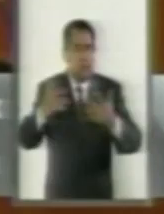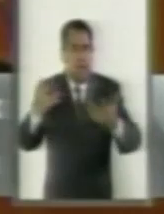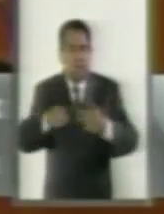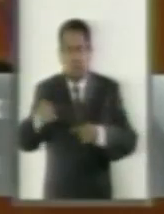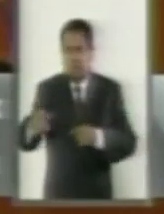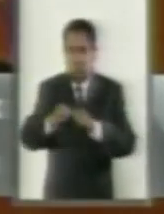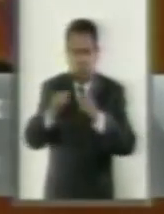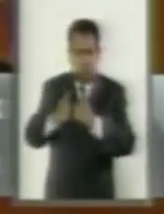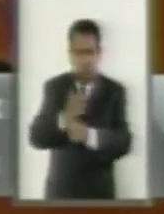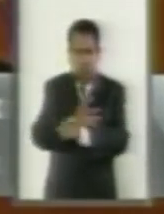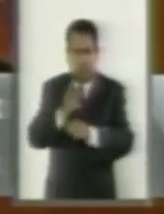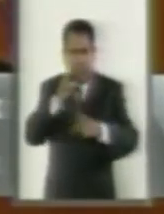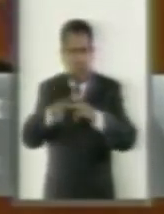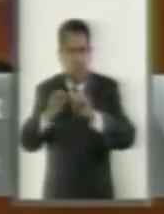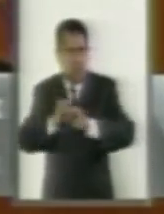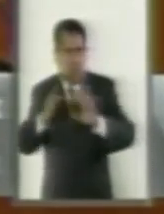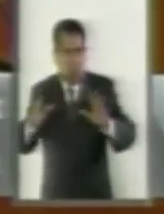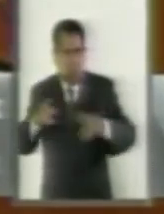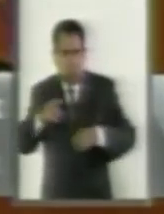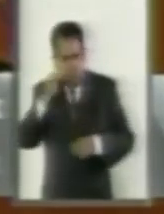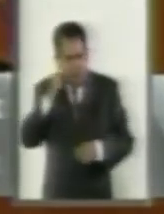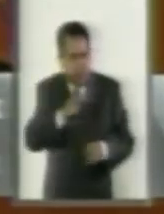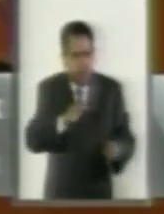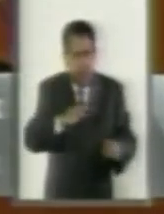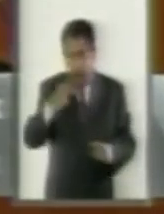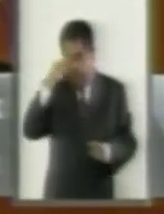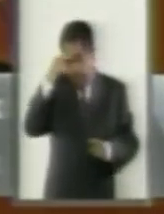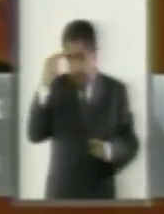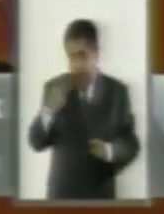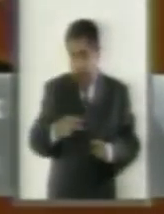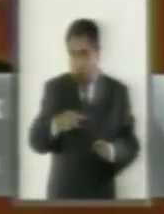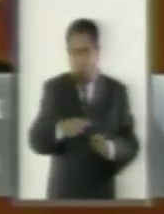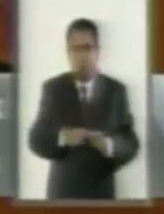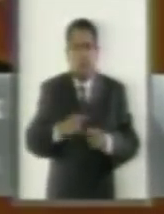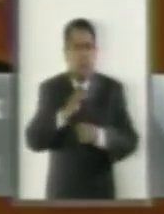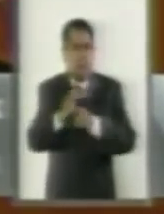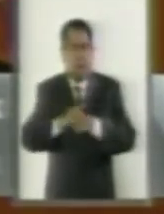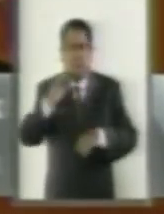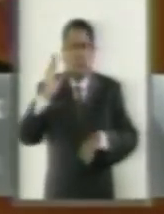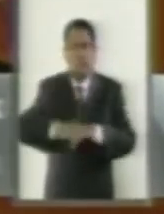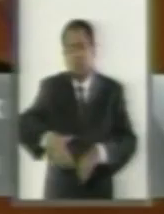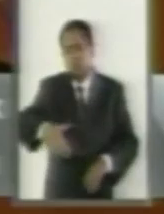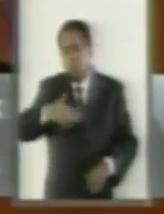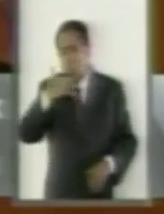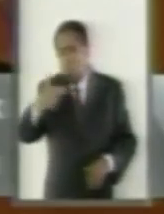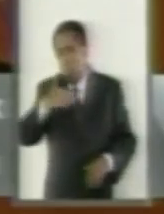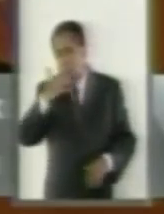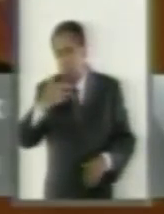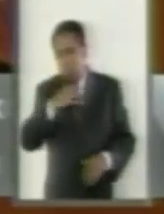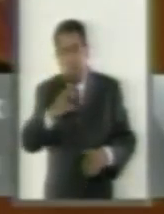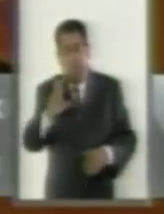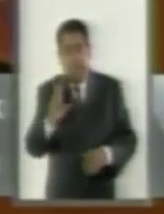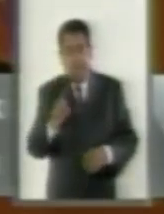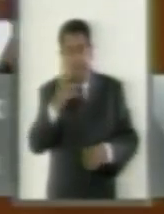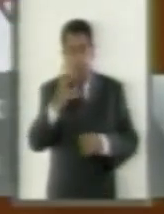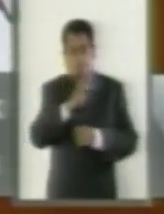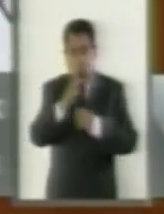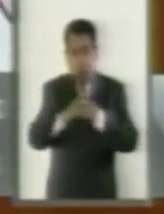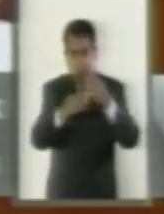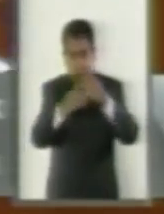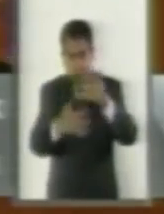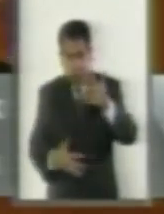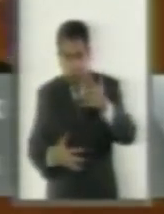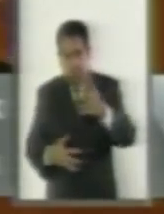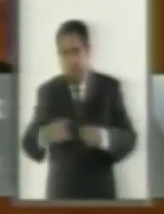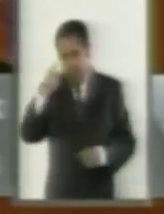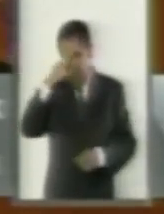Transparencia Internacional, México es considerado como el país más corrupto de los 34 que lo integran.